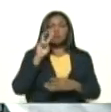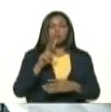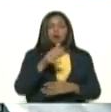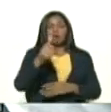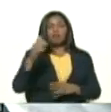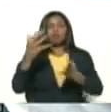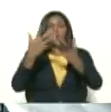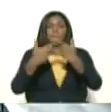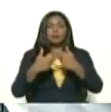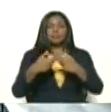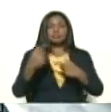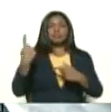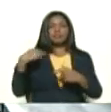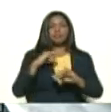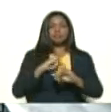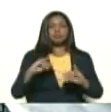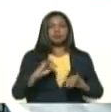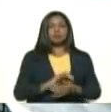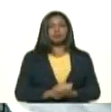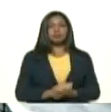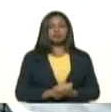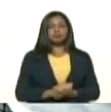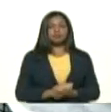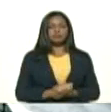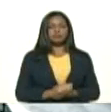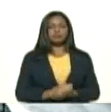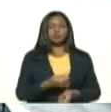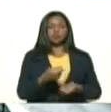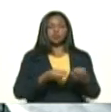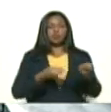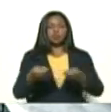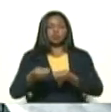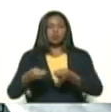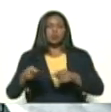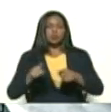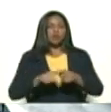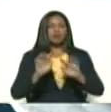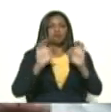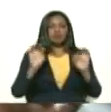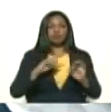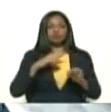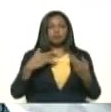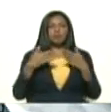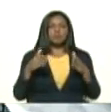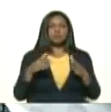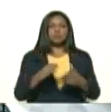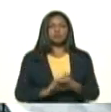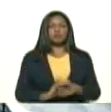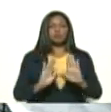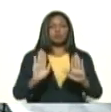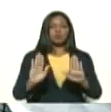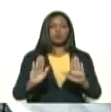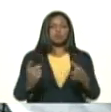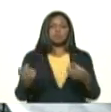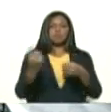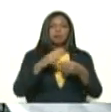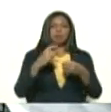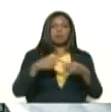fábrica, presidente, tenemos ya instancias de control y que nos ha permitido también contener y